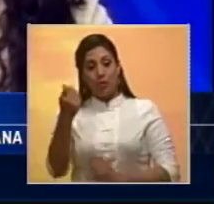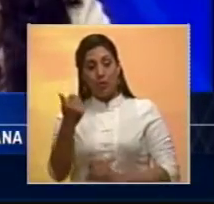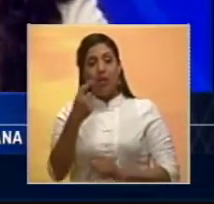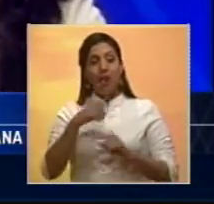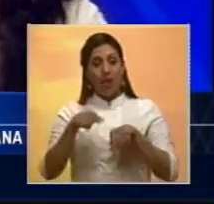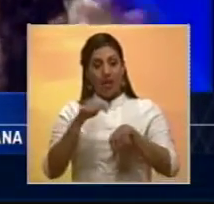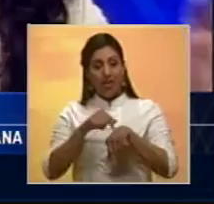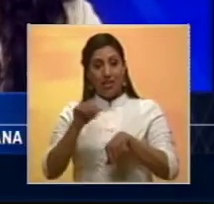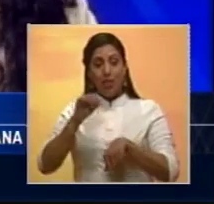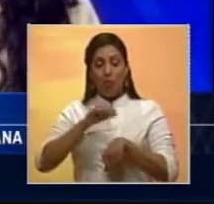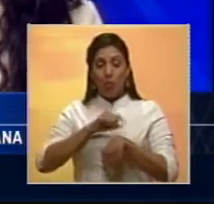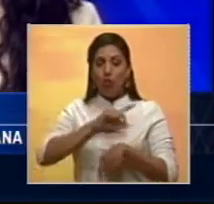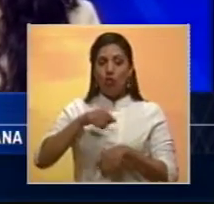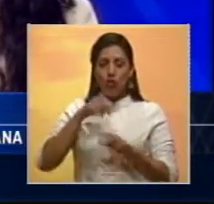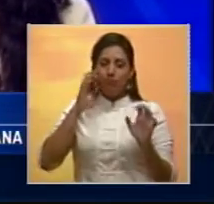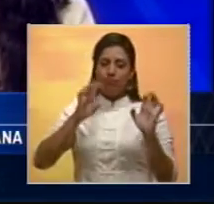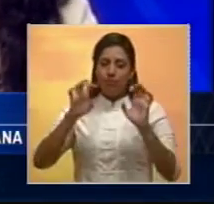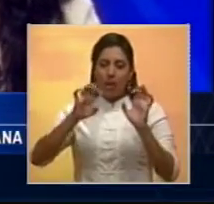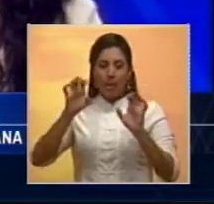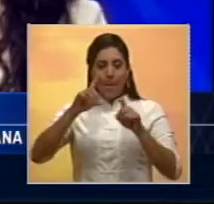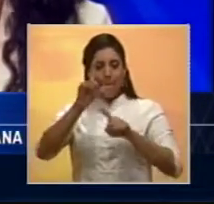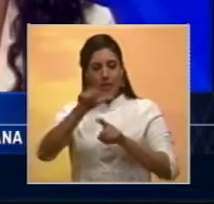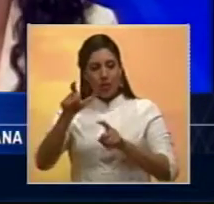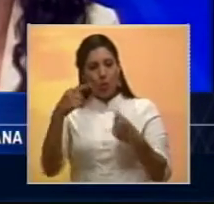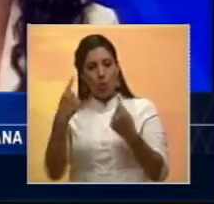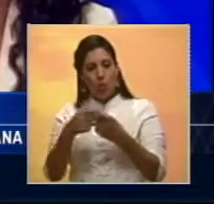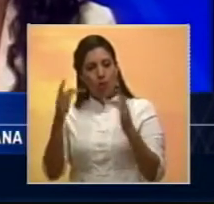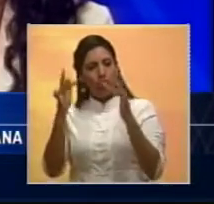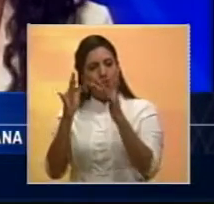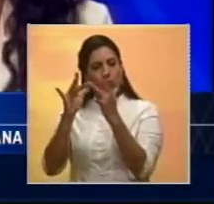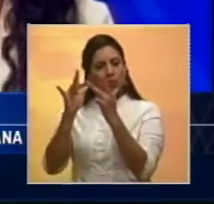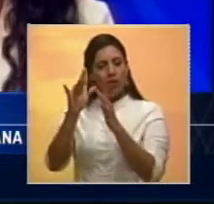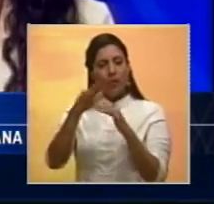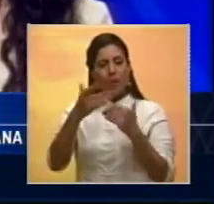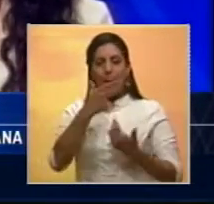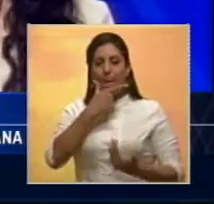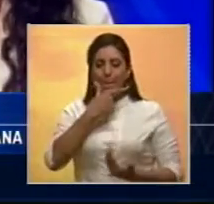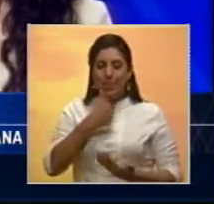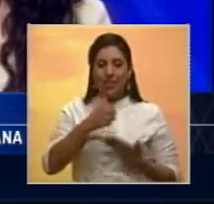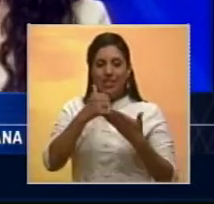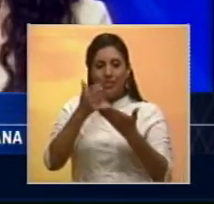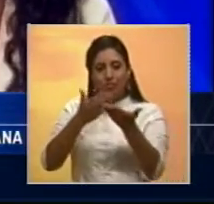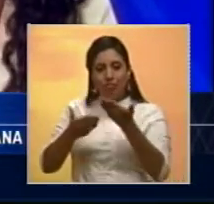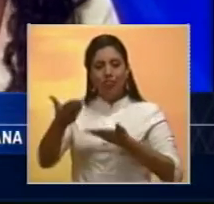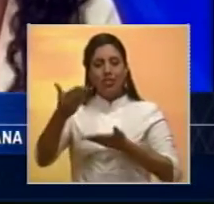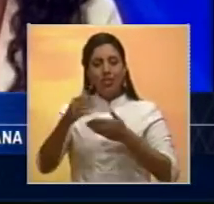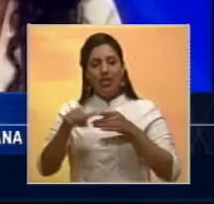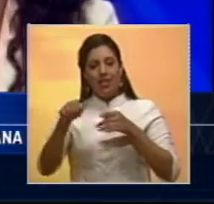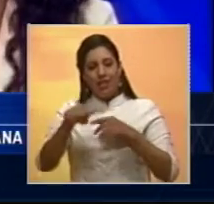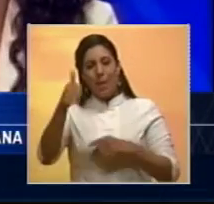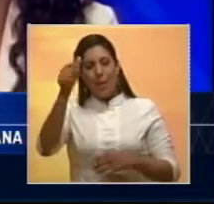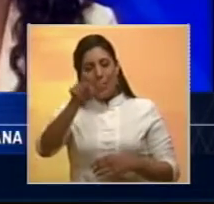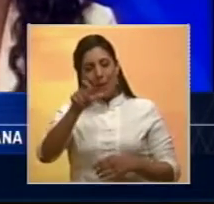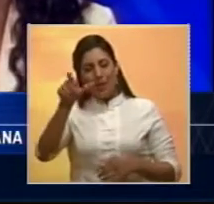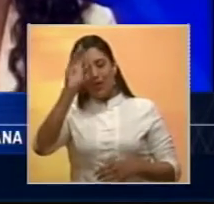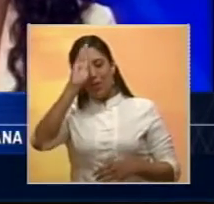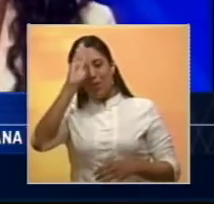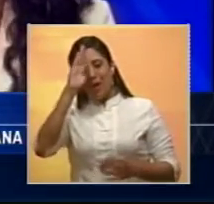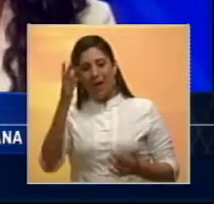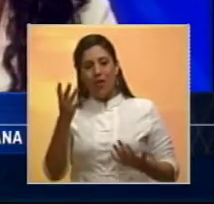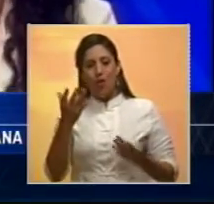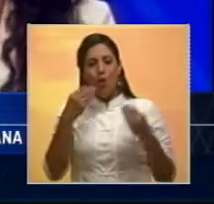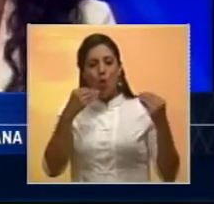este momento estamos mapeando a nuestros productores, estableciendo contacto con ellos para facilitar el intercambio, sobre todo con los